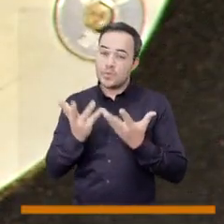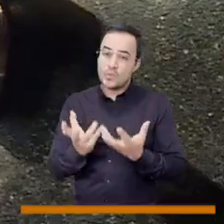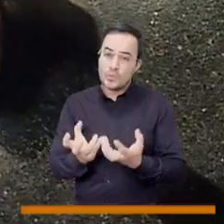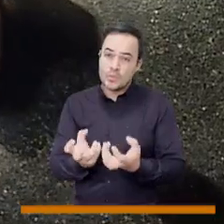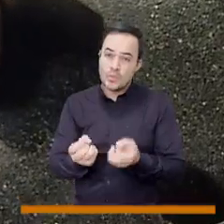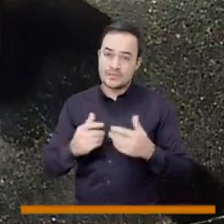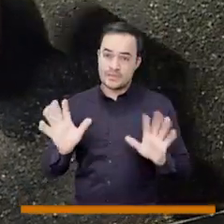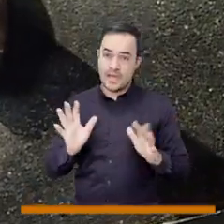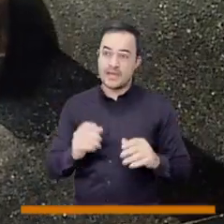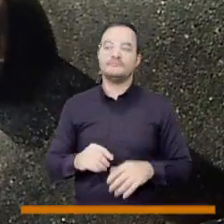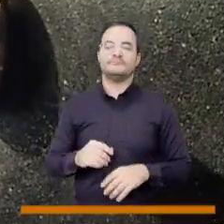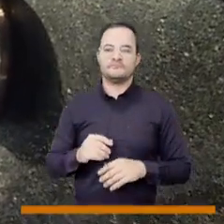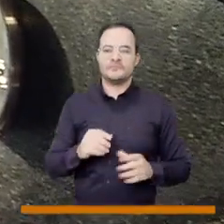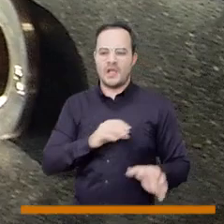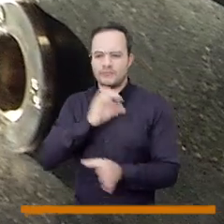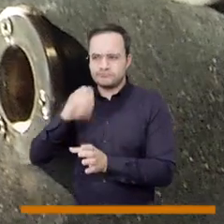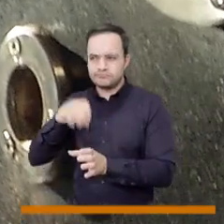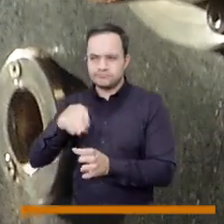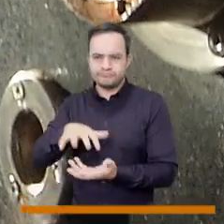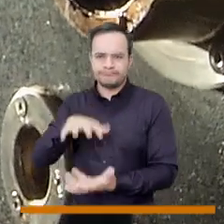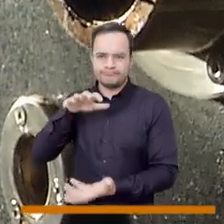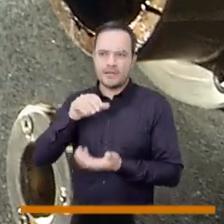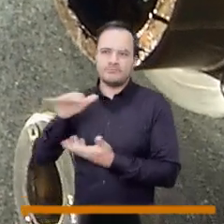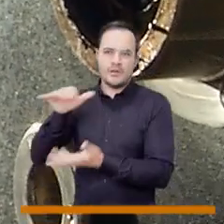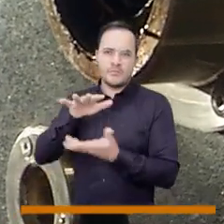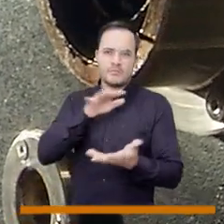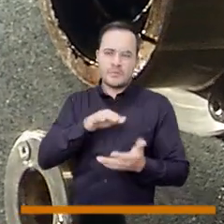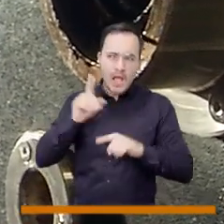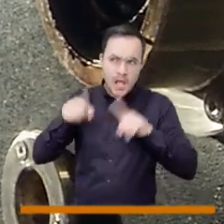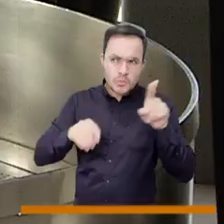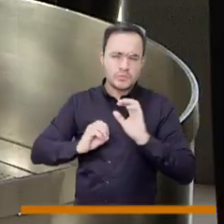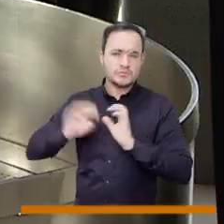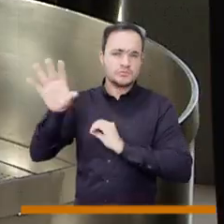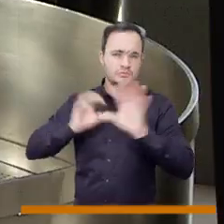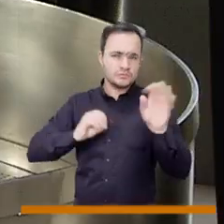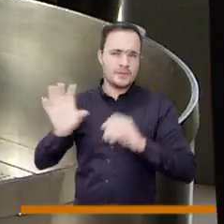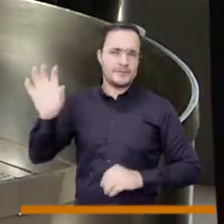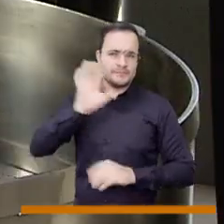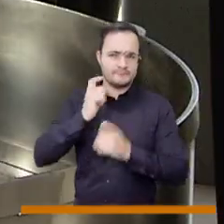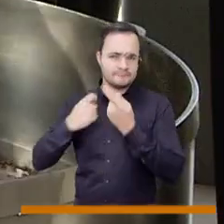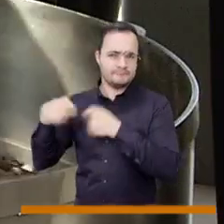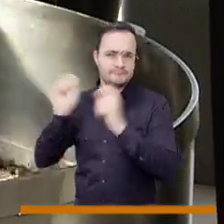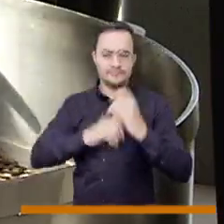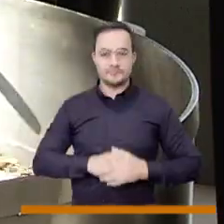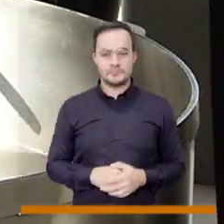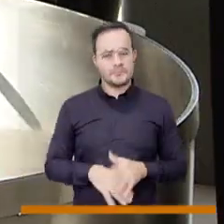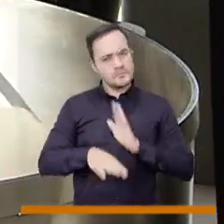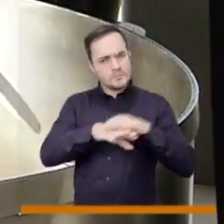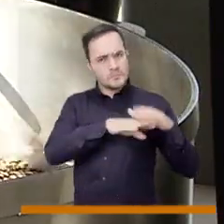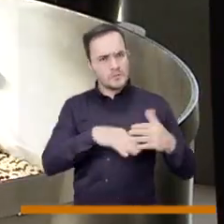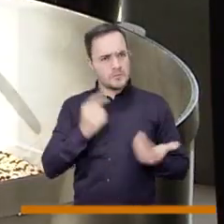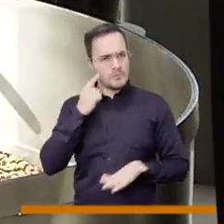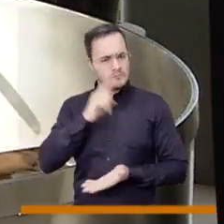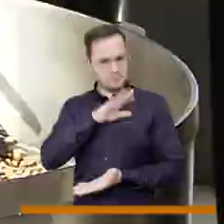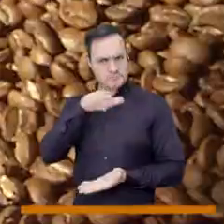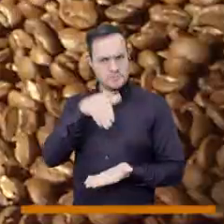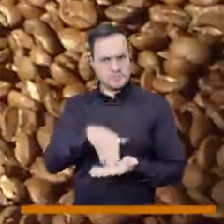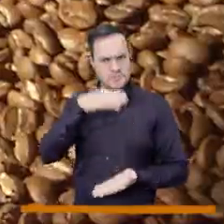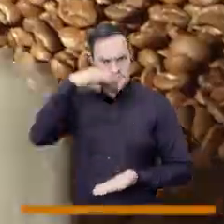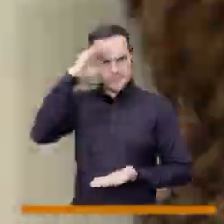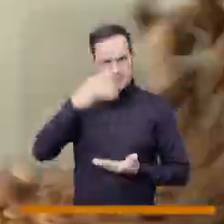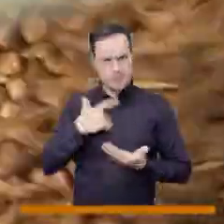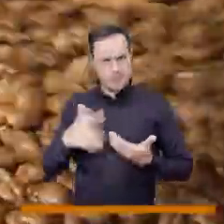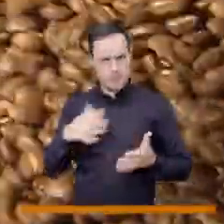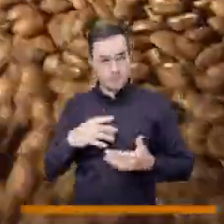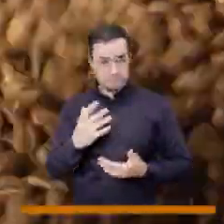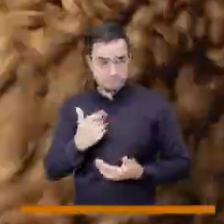último proceso es el de entrega, donde también hacemos pequeñas exportaciones. ¿Cuáles son las ventajas de estar aquí en pleno centro de